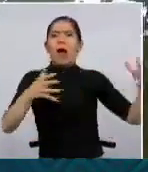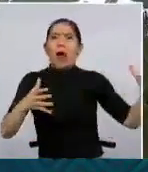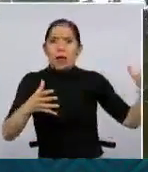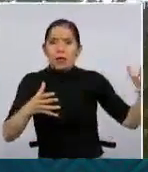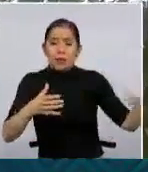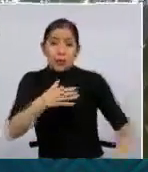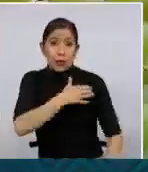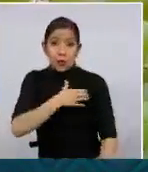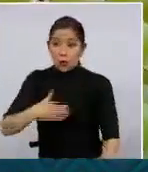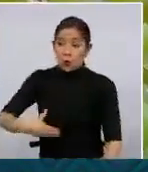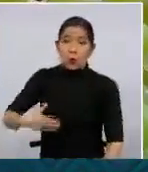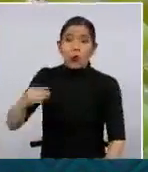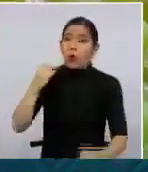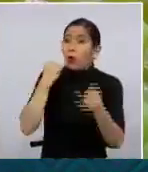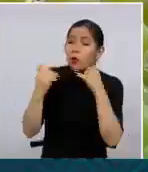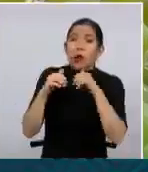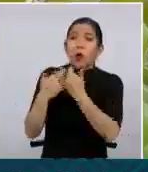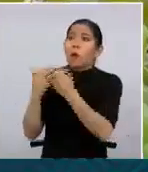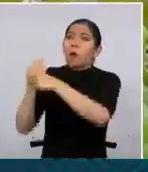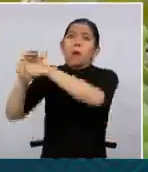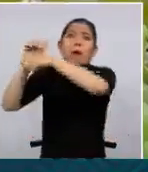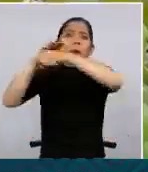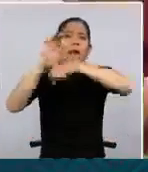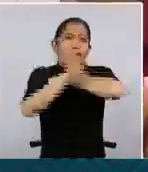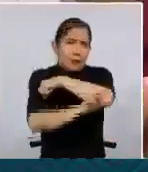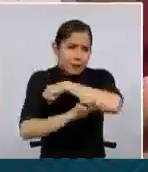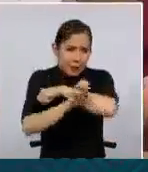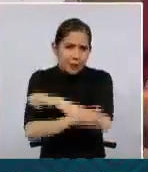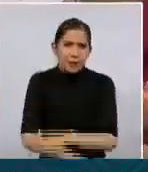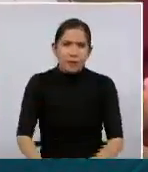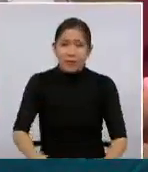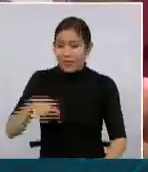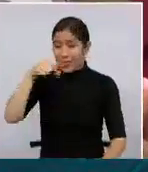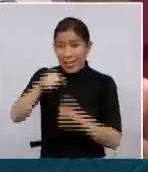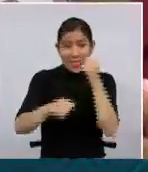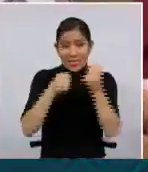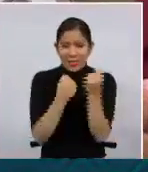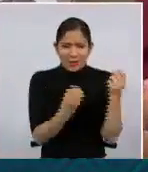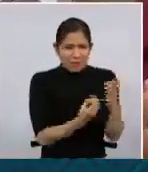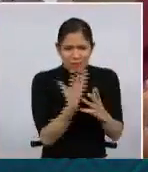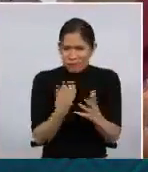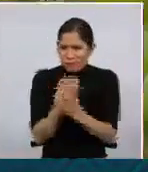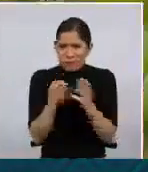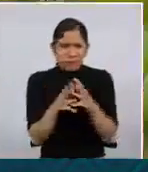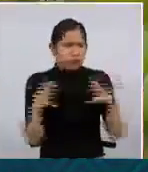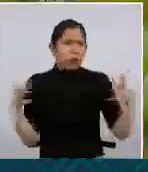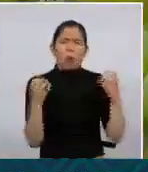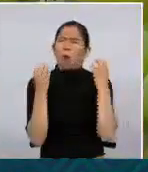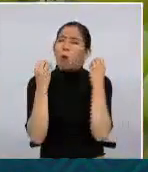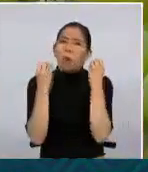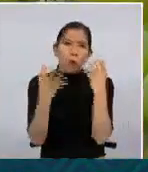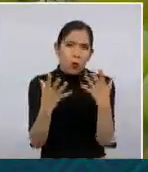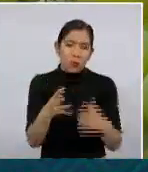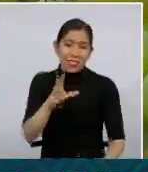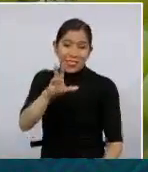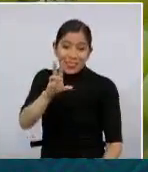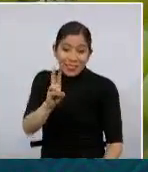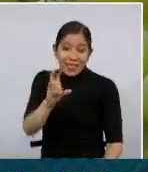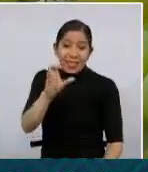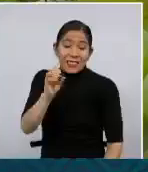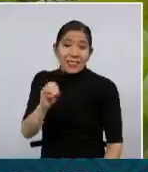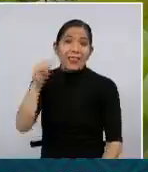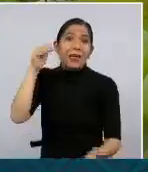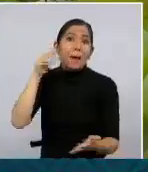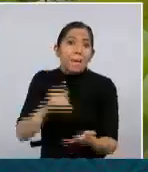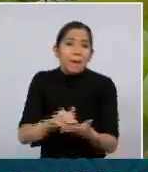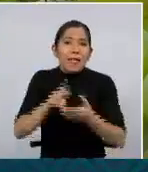gestiones realizadas para exportar el producto. Ha tenido un alto nivel de productividad y eso me voy. 60.000 kilos de uva están ahorita en